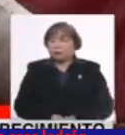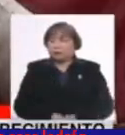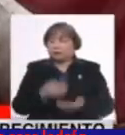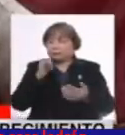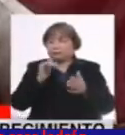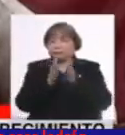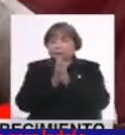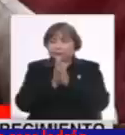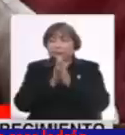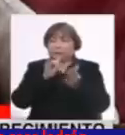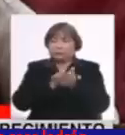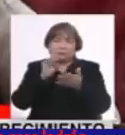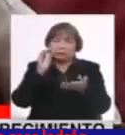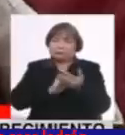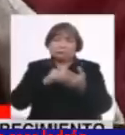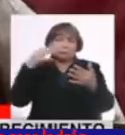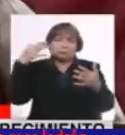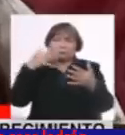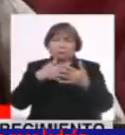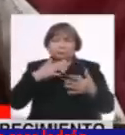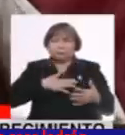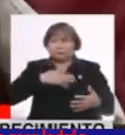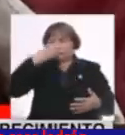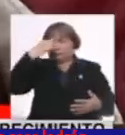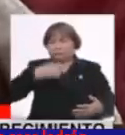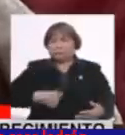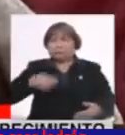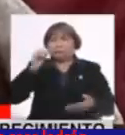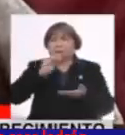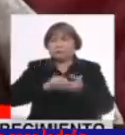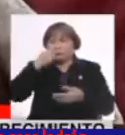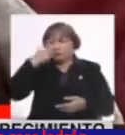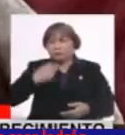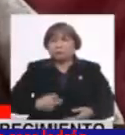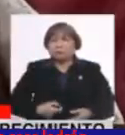Y pido que ya no se vulnere más mi dignidad como persona.